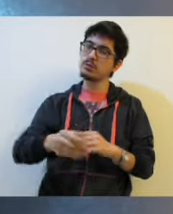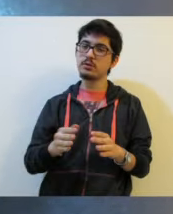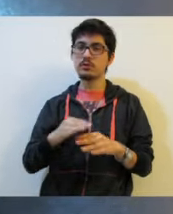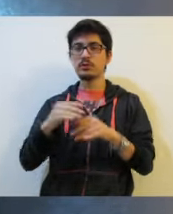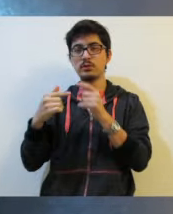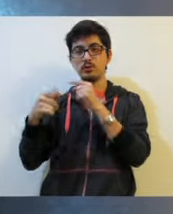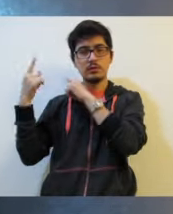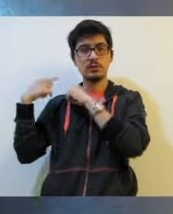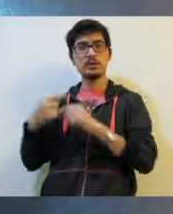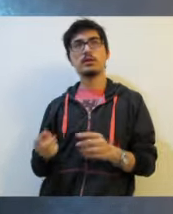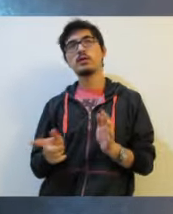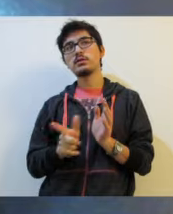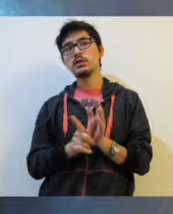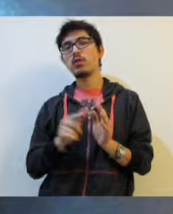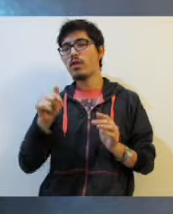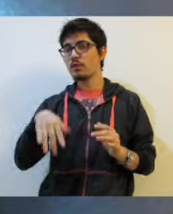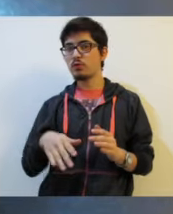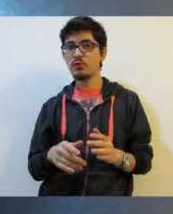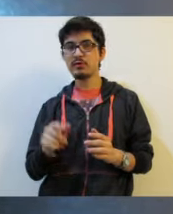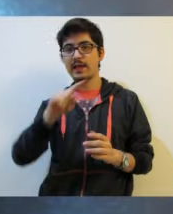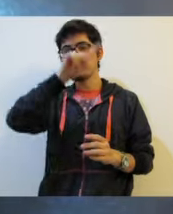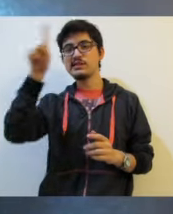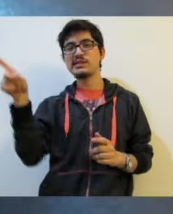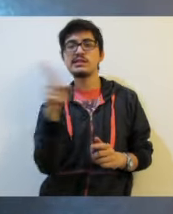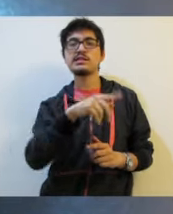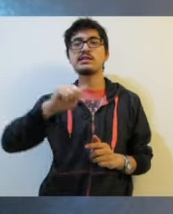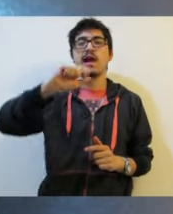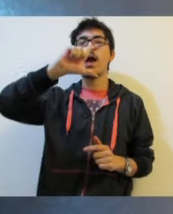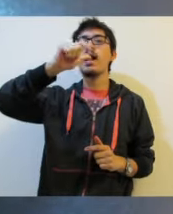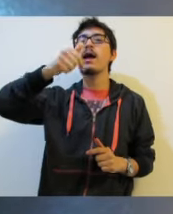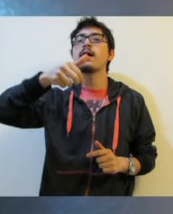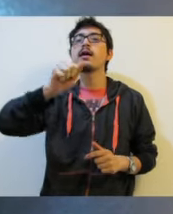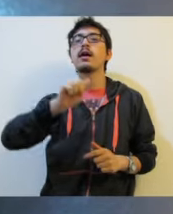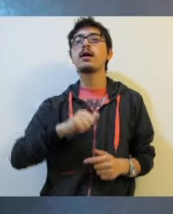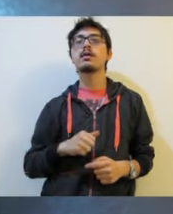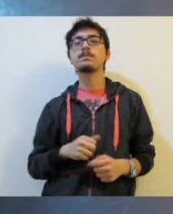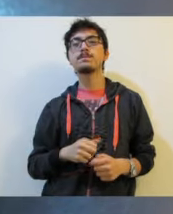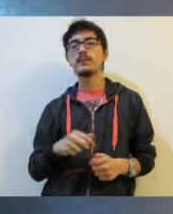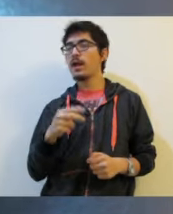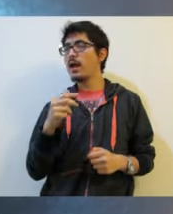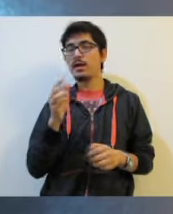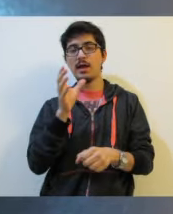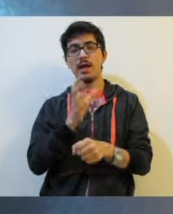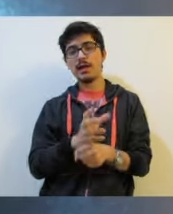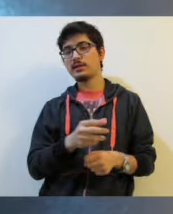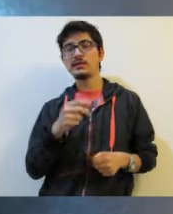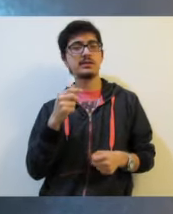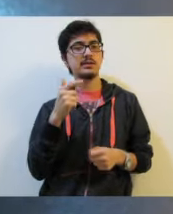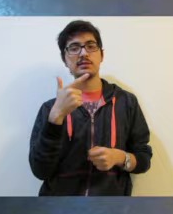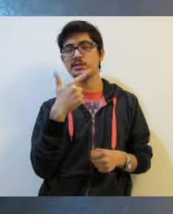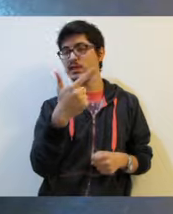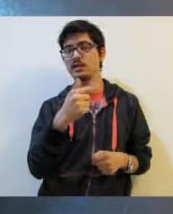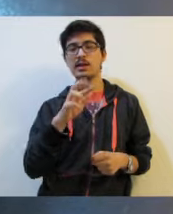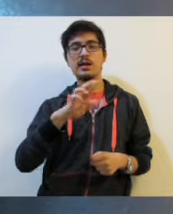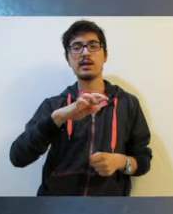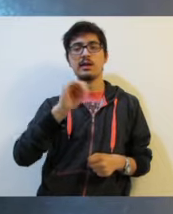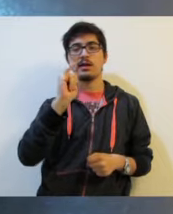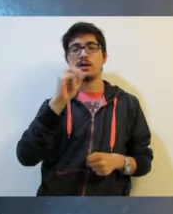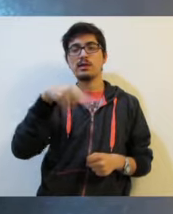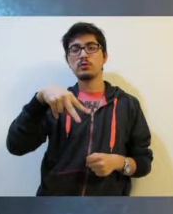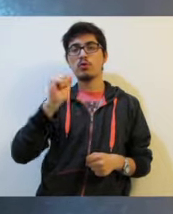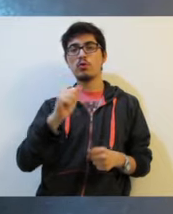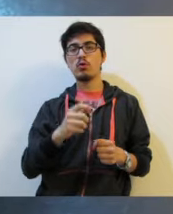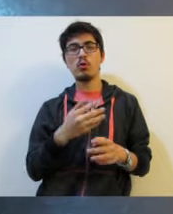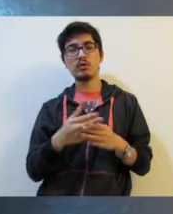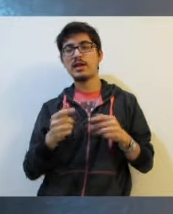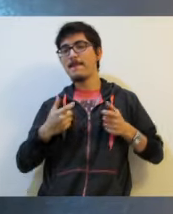existe dentro de la saga Hielo y Fuego, en la Mansión de Hielo y Fuego, hay siete reinos en los cuales hay distintas disputas